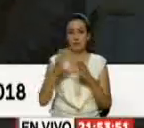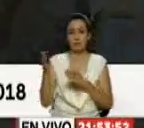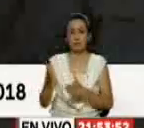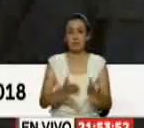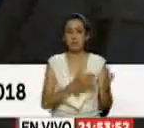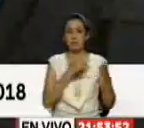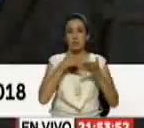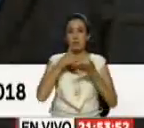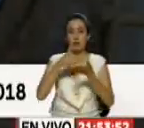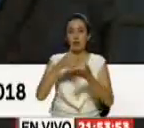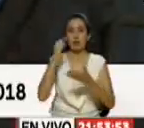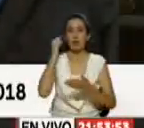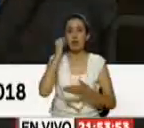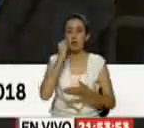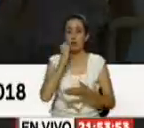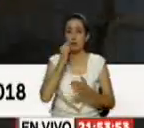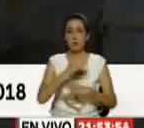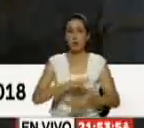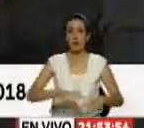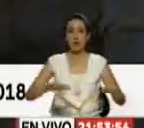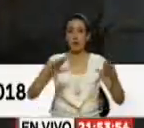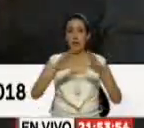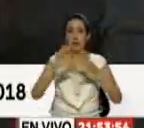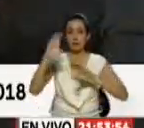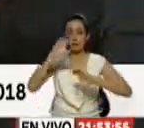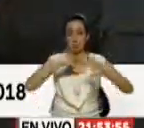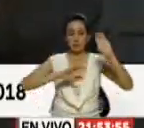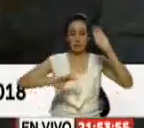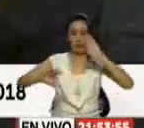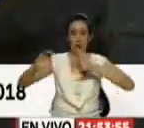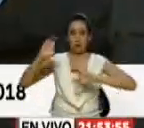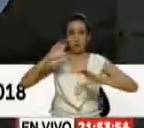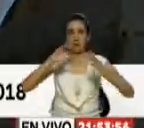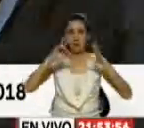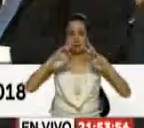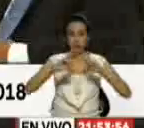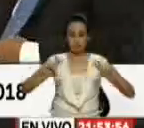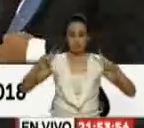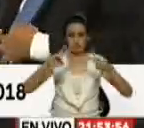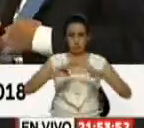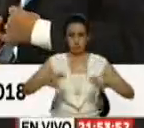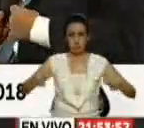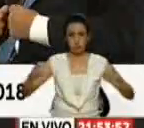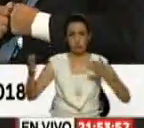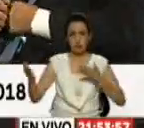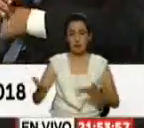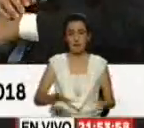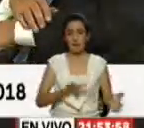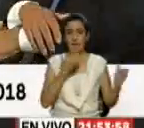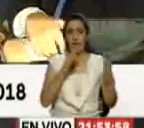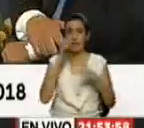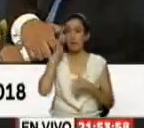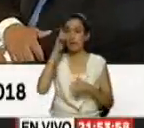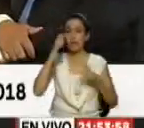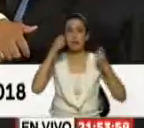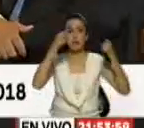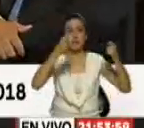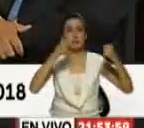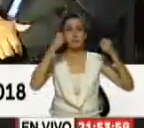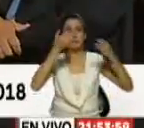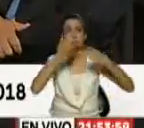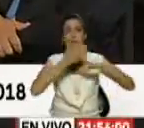premio Eugenio Espejo en la categoría de ciencia por su aporte a la investigación neuroepidemiológica y liderar campañas contra